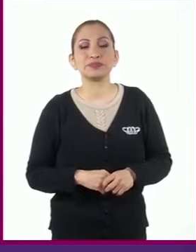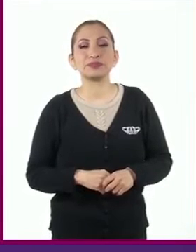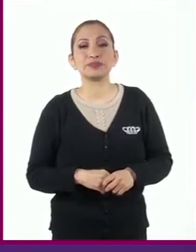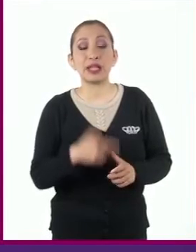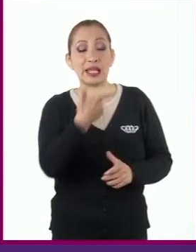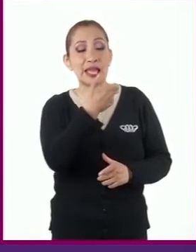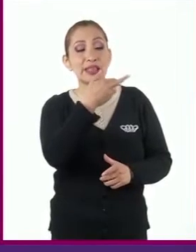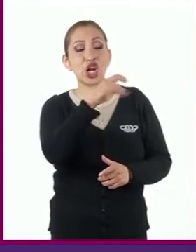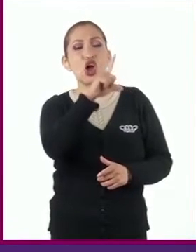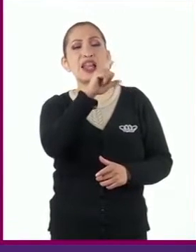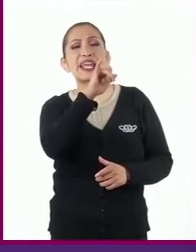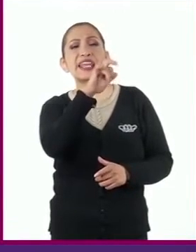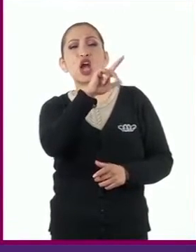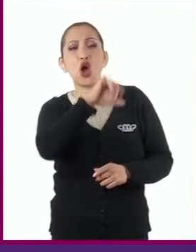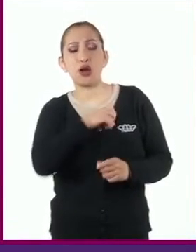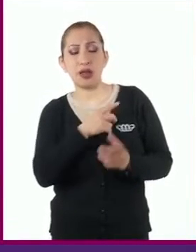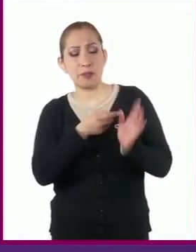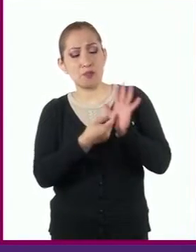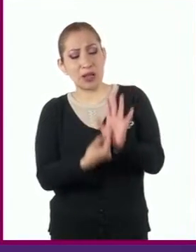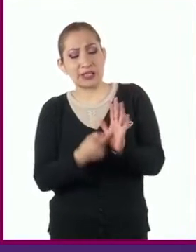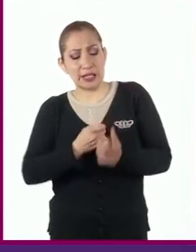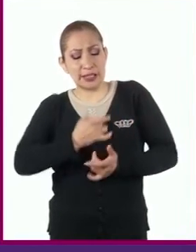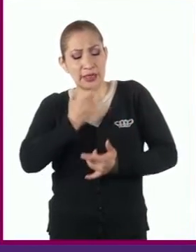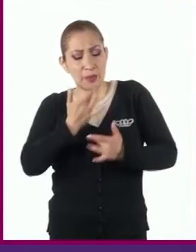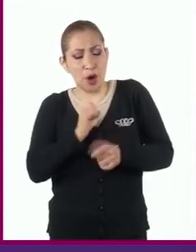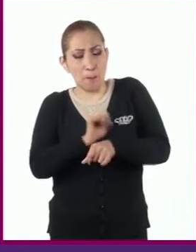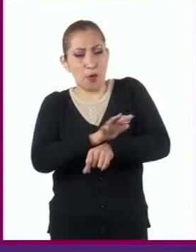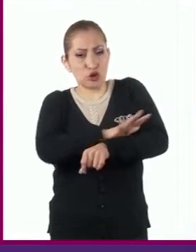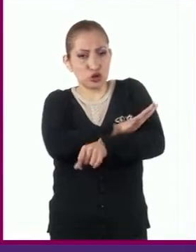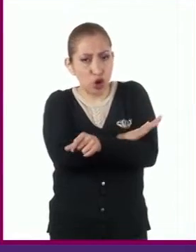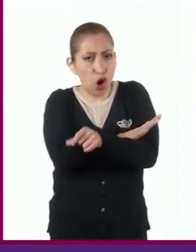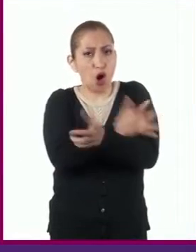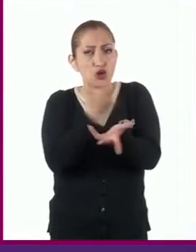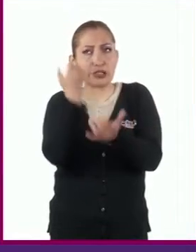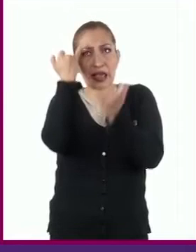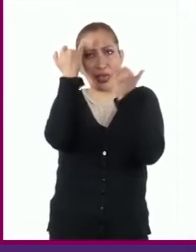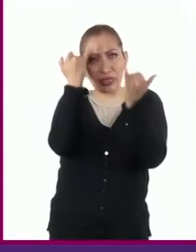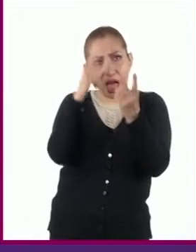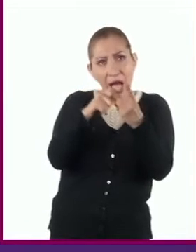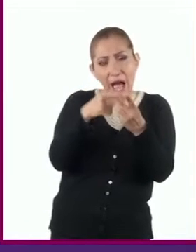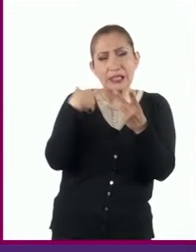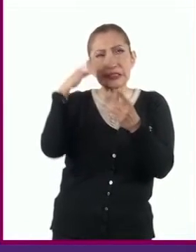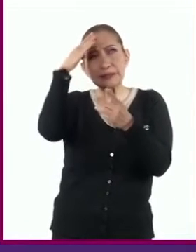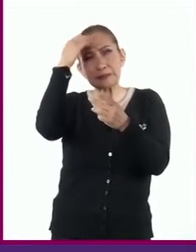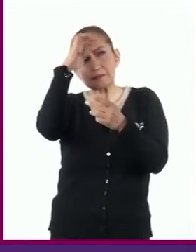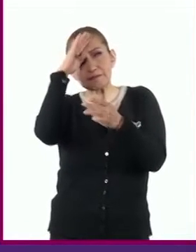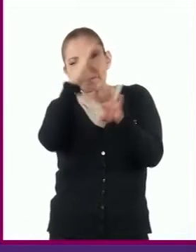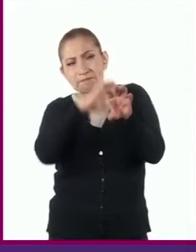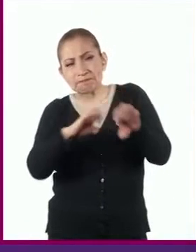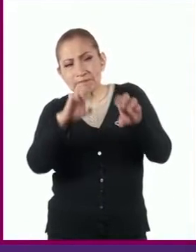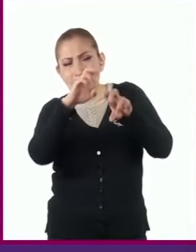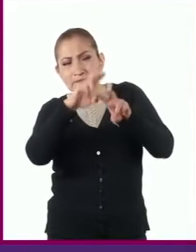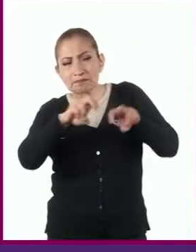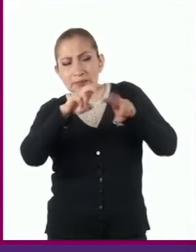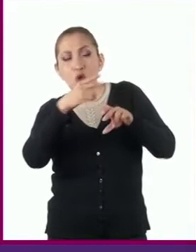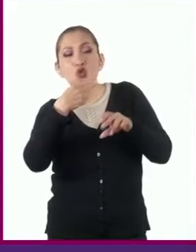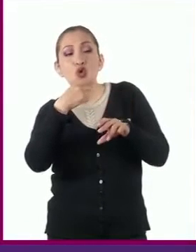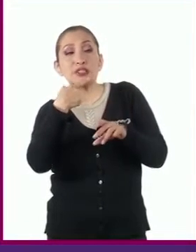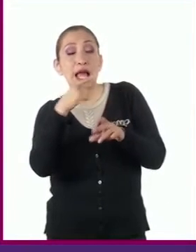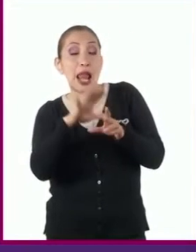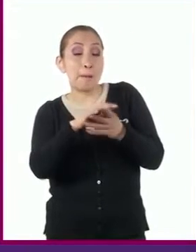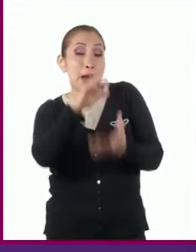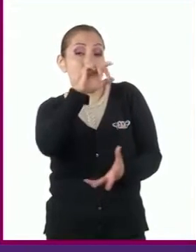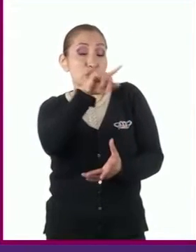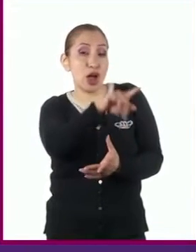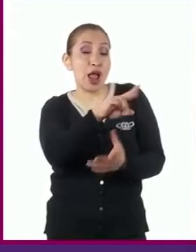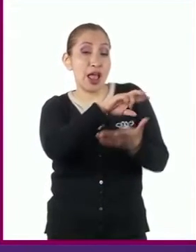El género lírico expresa sentimientos, emociones, sus ideas, sus reflexiones, para lo cual utiliza